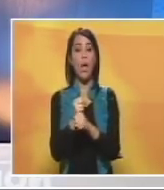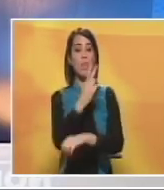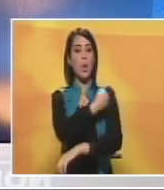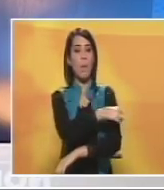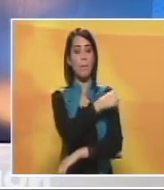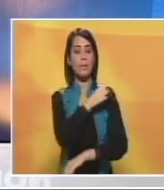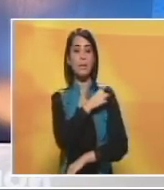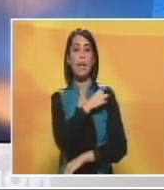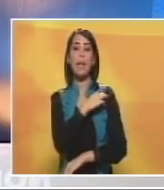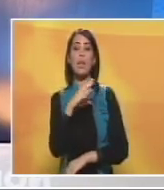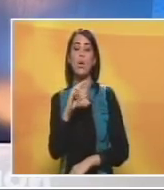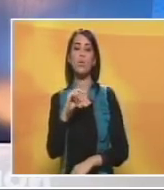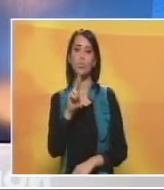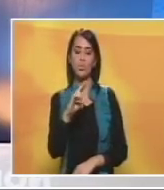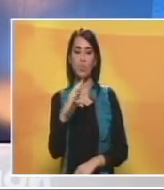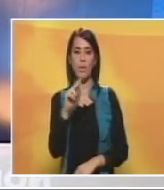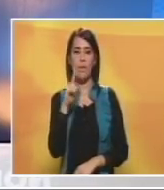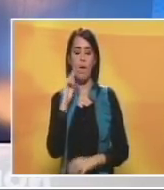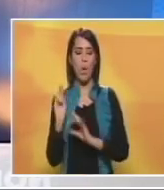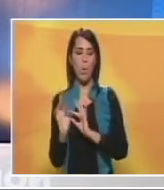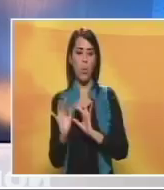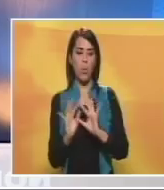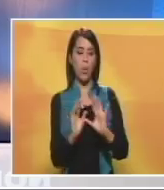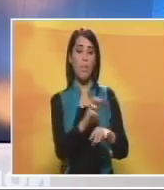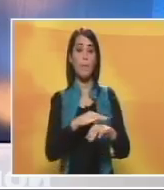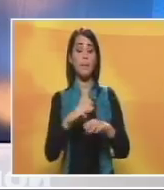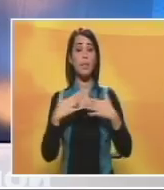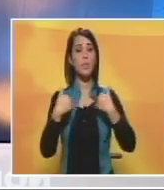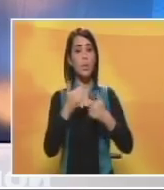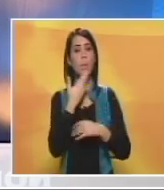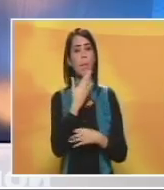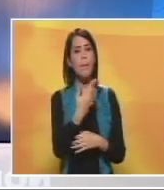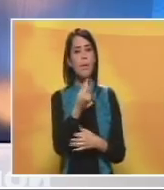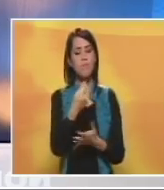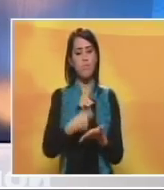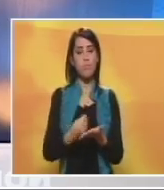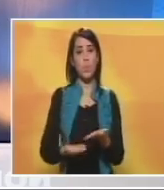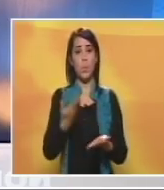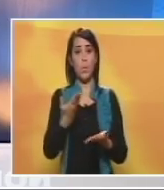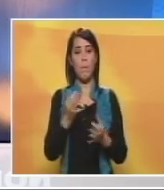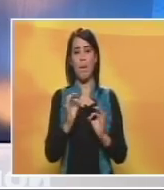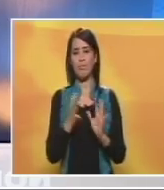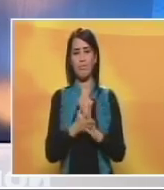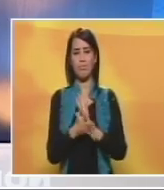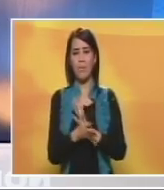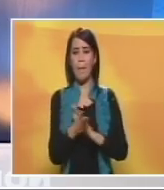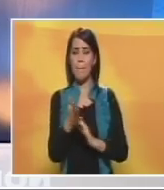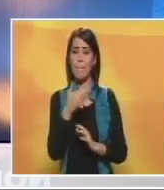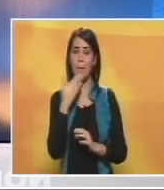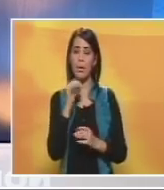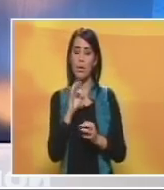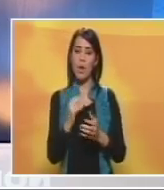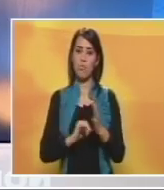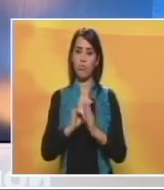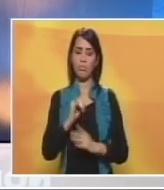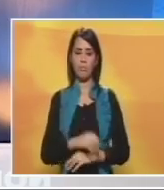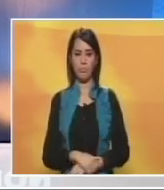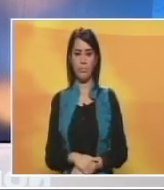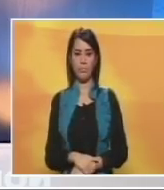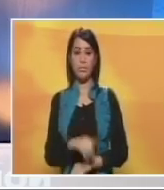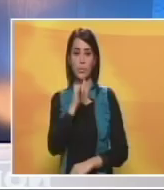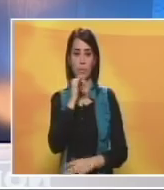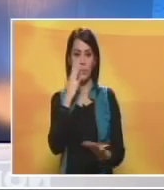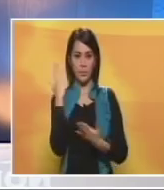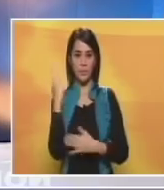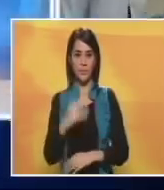Clínico Universitario se movilizaron hasta la sede del Ministerio de Salud para exigir un incremento de sueldo que permita enfrentar la inflación. Santiago Gutiérrez nos tiene el reporte.